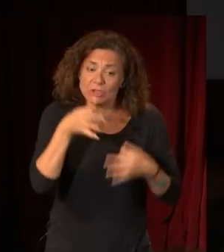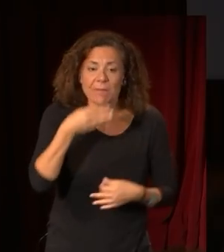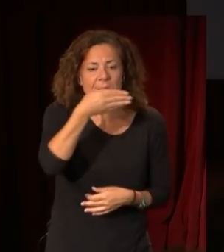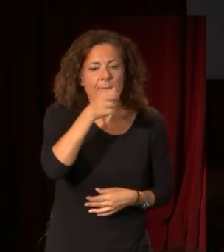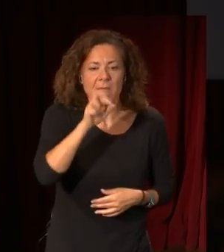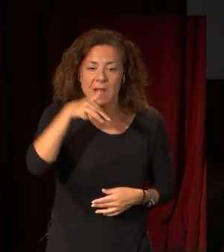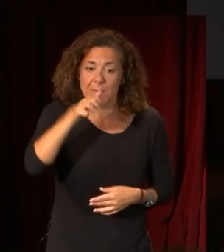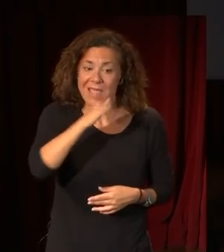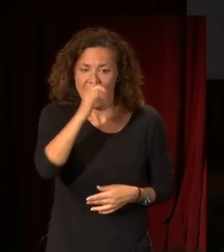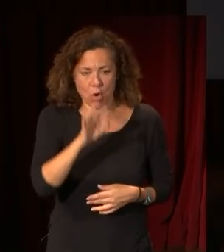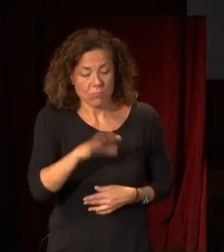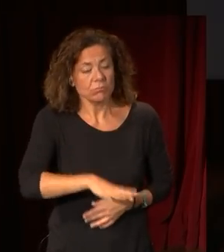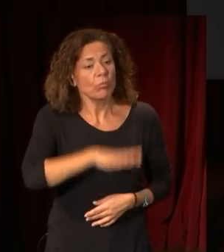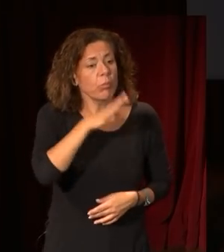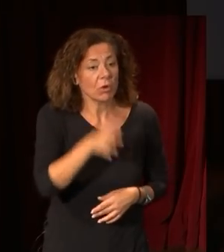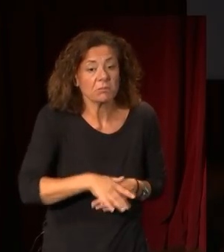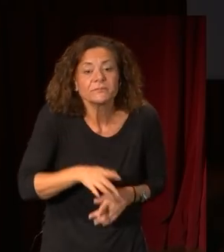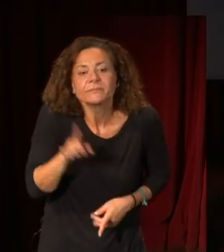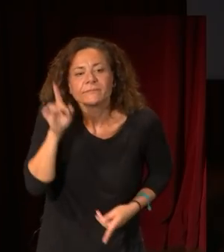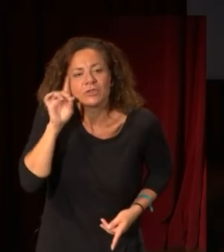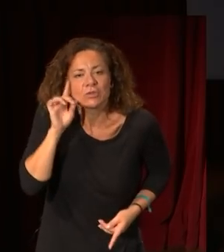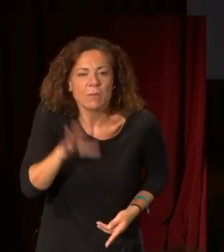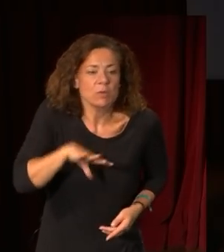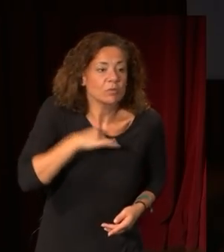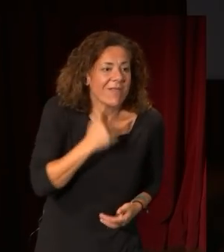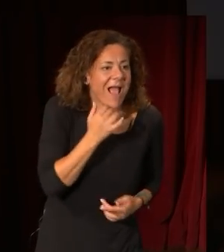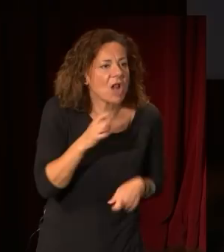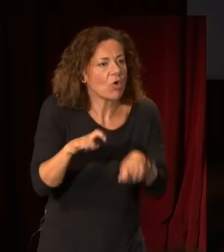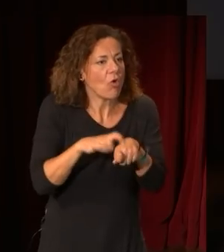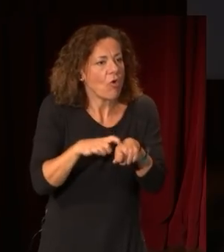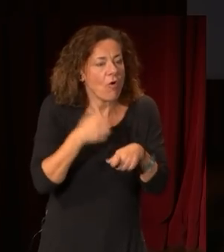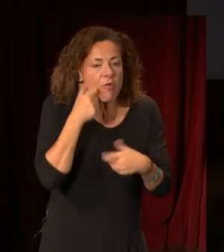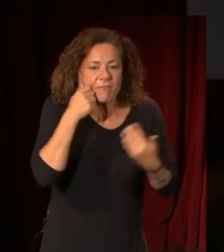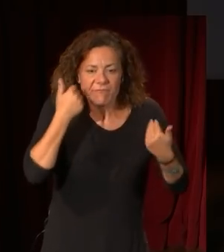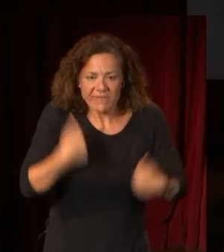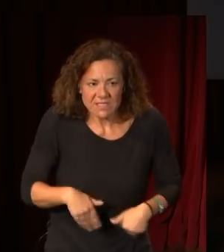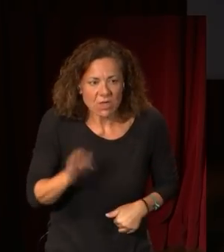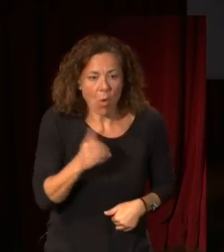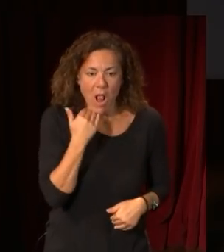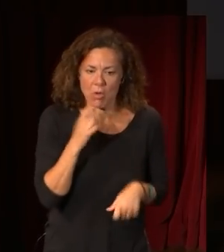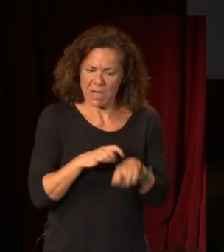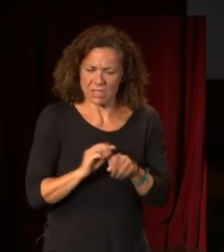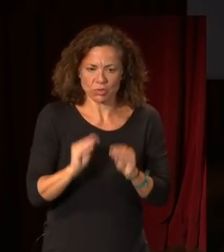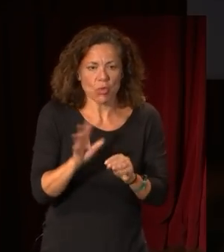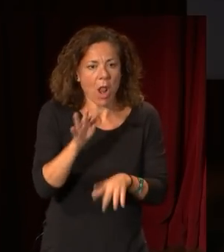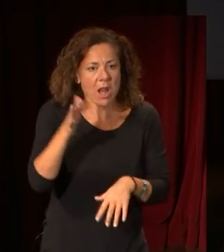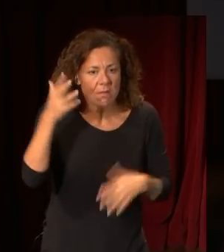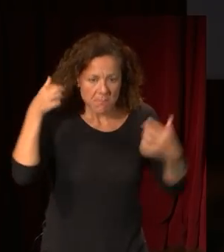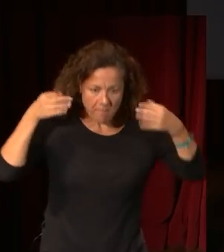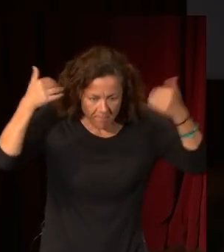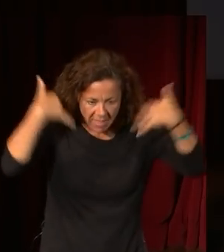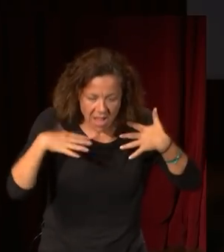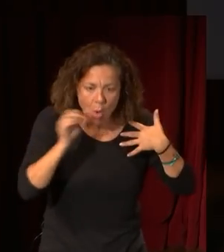porque no sabemos quizá era un rasgo físico probablemente un rasgo físico algo que le caracterizaba el pelo o la barba